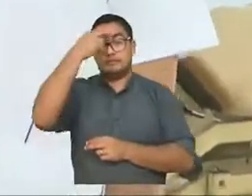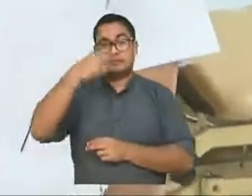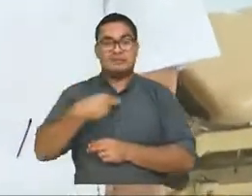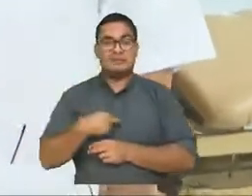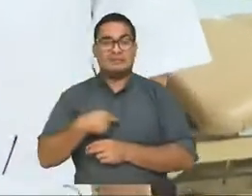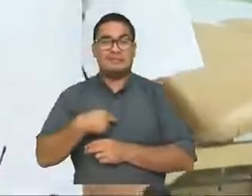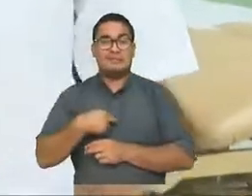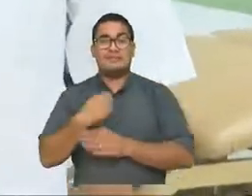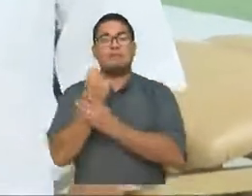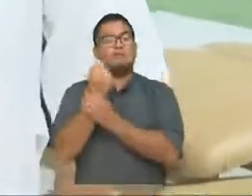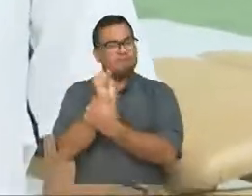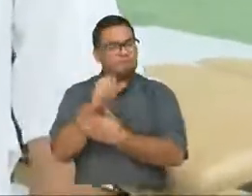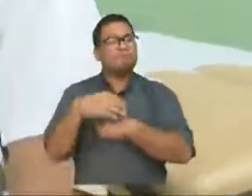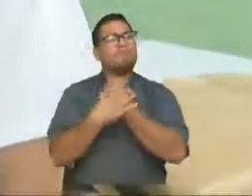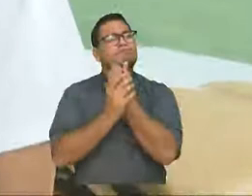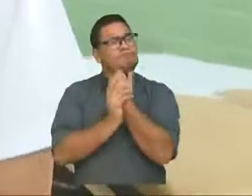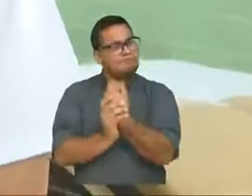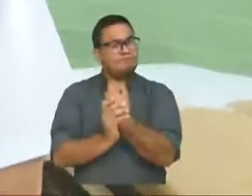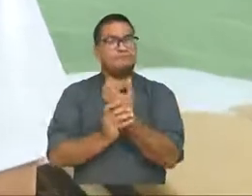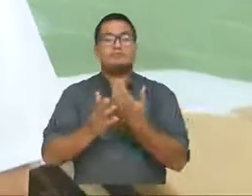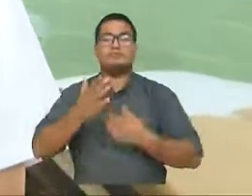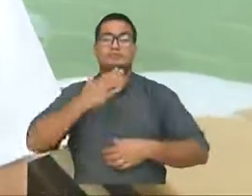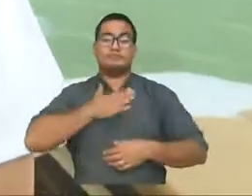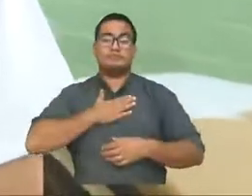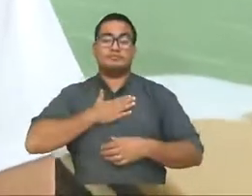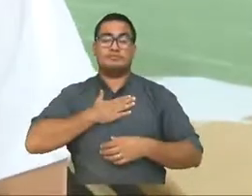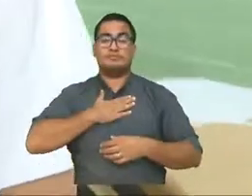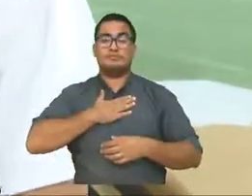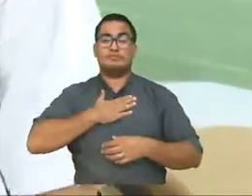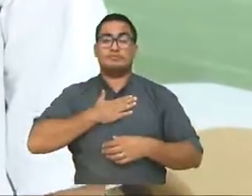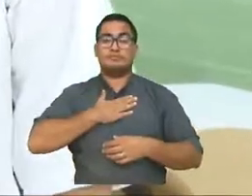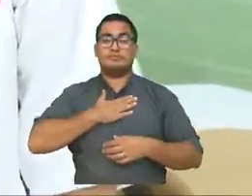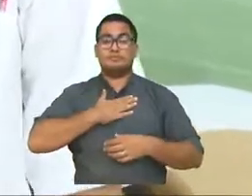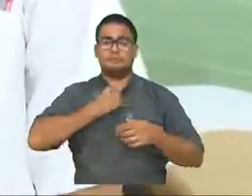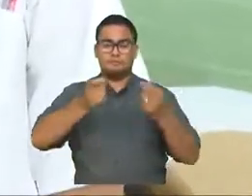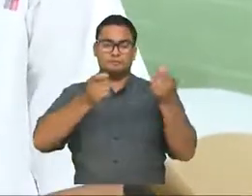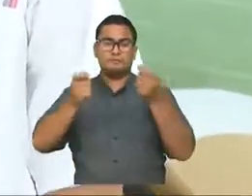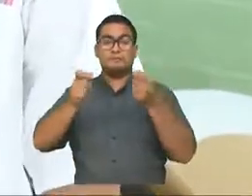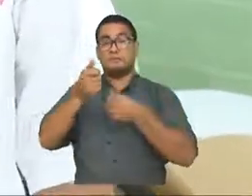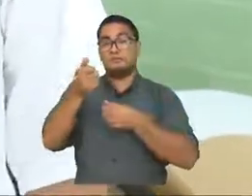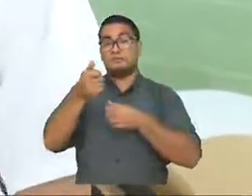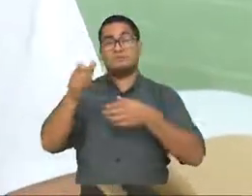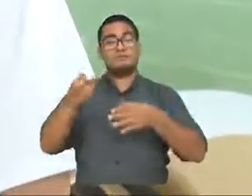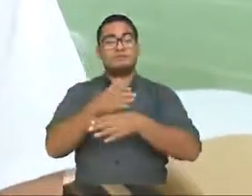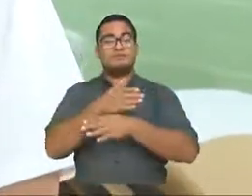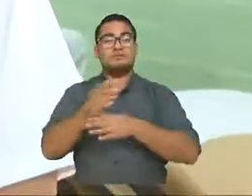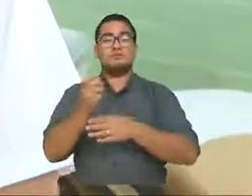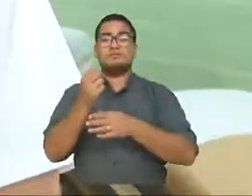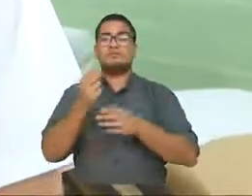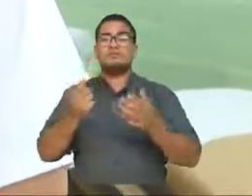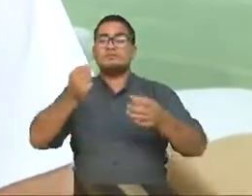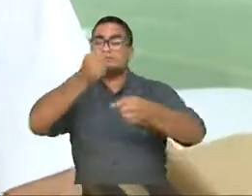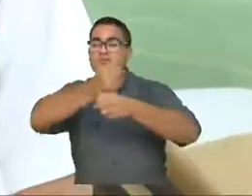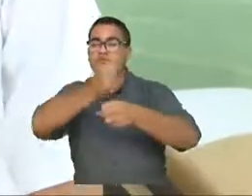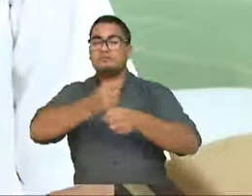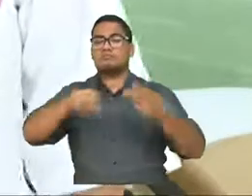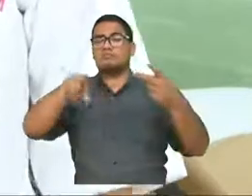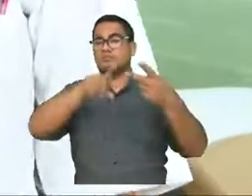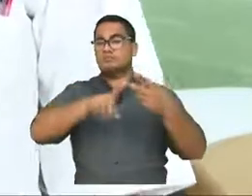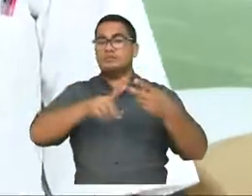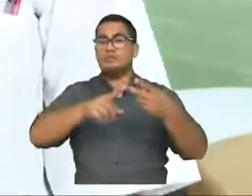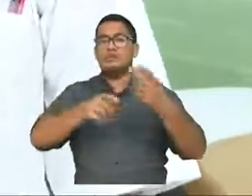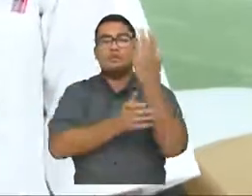de fisioterapia, manejo las 6 áreas, que es terapia ocupacional, medicina natural,